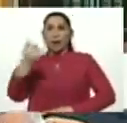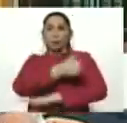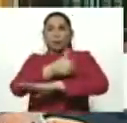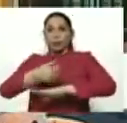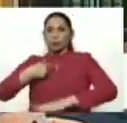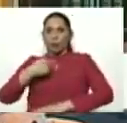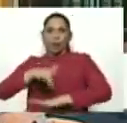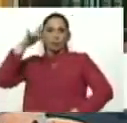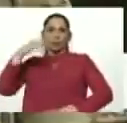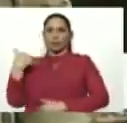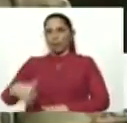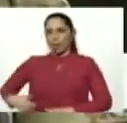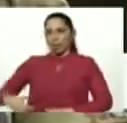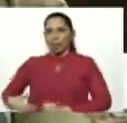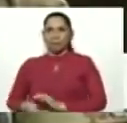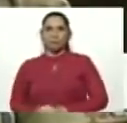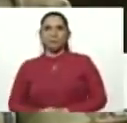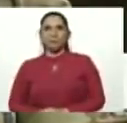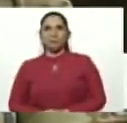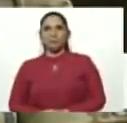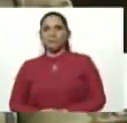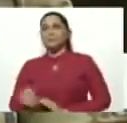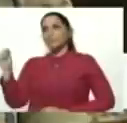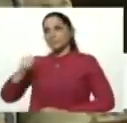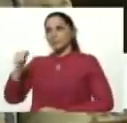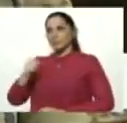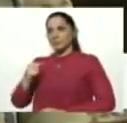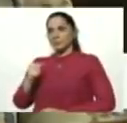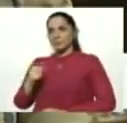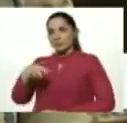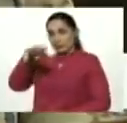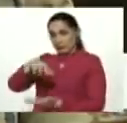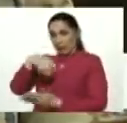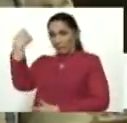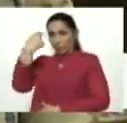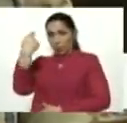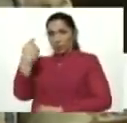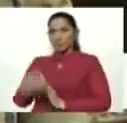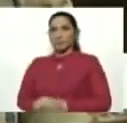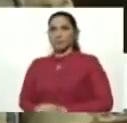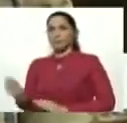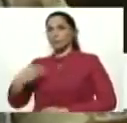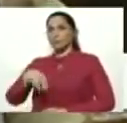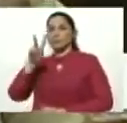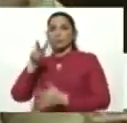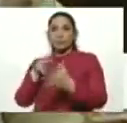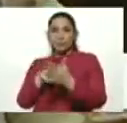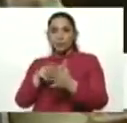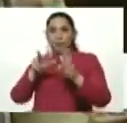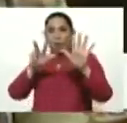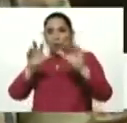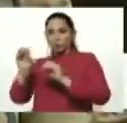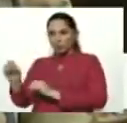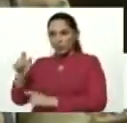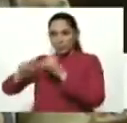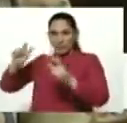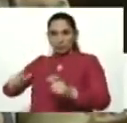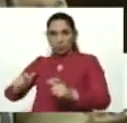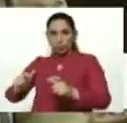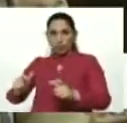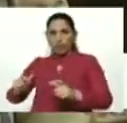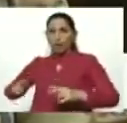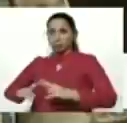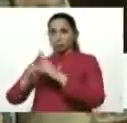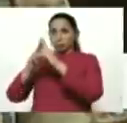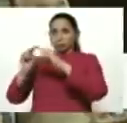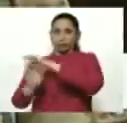exagerando, es un chiste. Adelante. Sí, mi comandante en jefe, el estado Apure, más de 2.800 personas que se encuentran en los